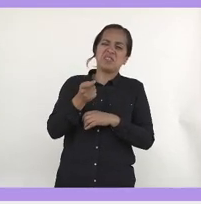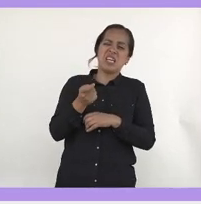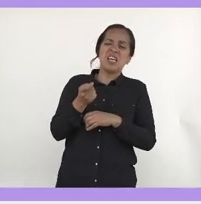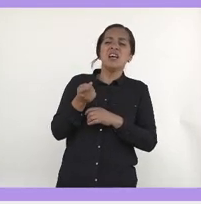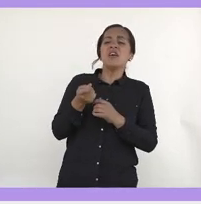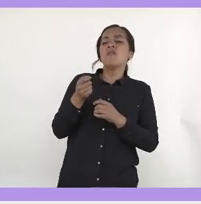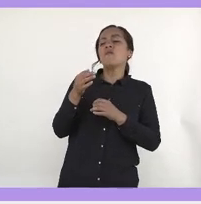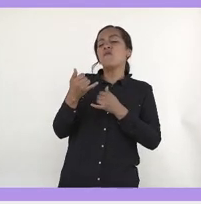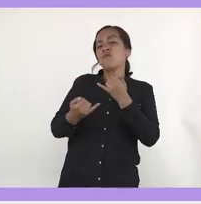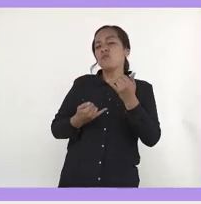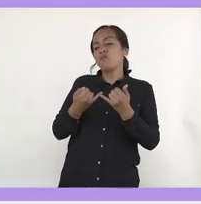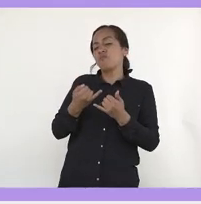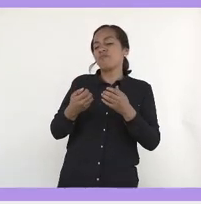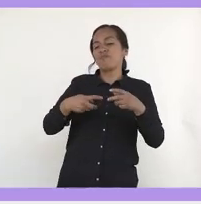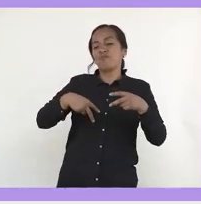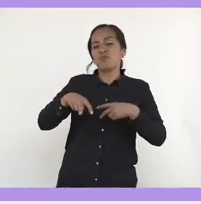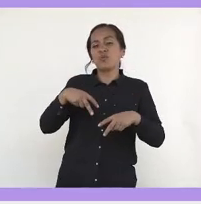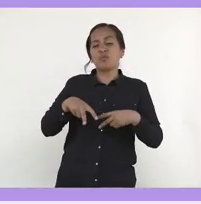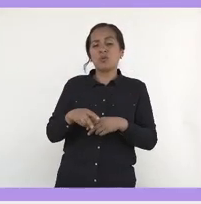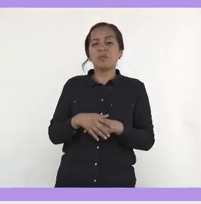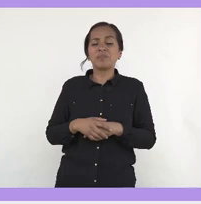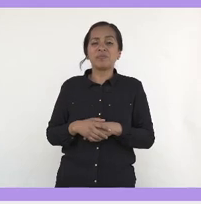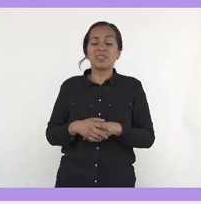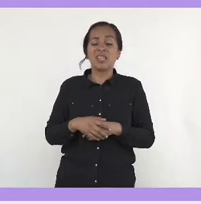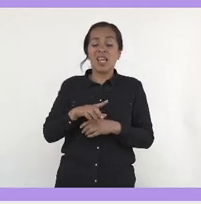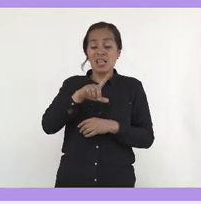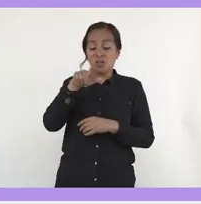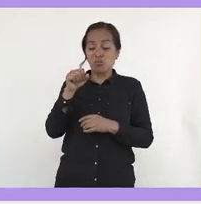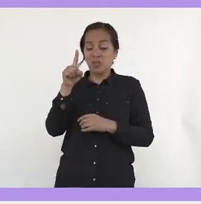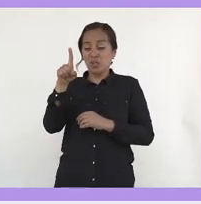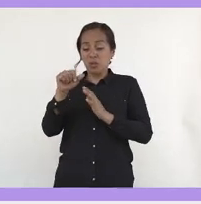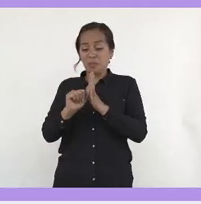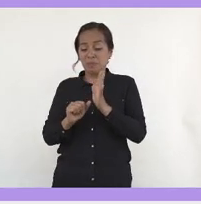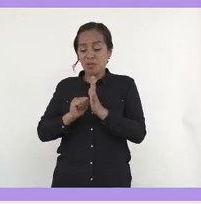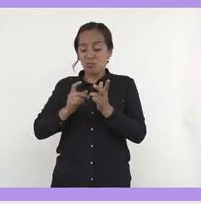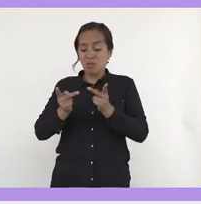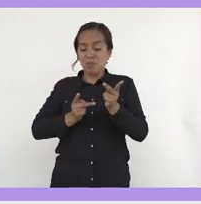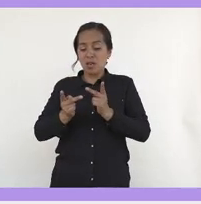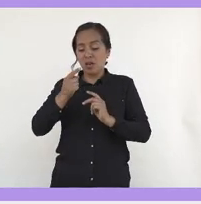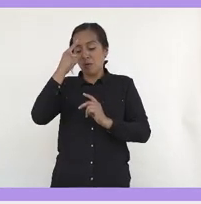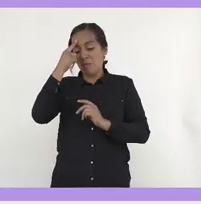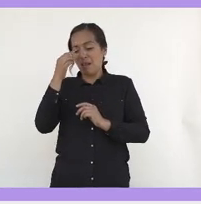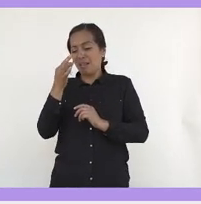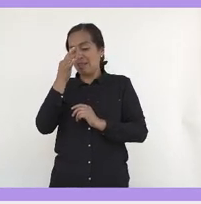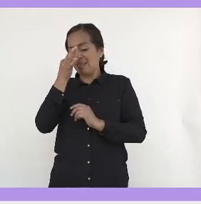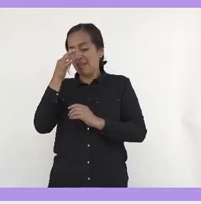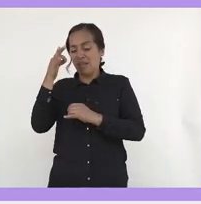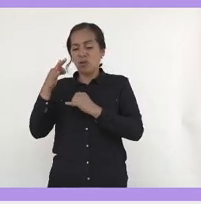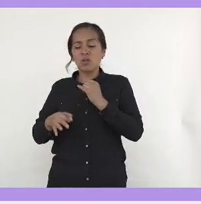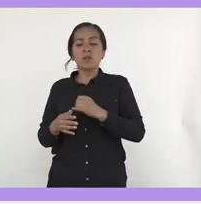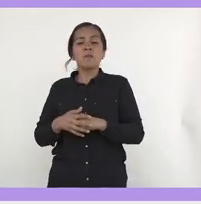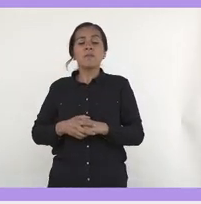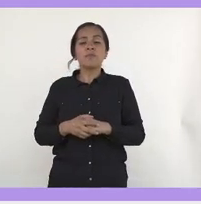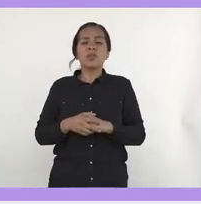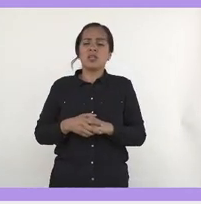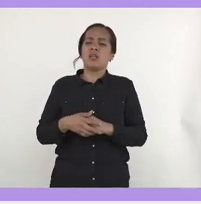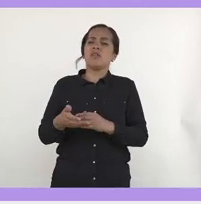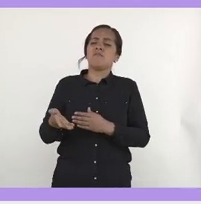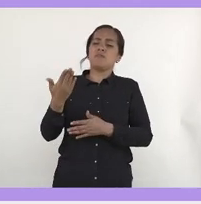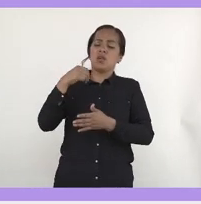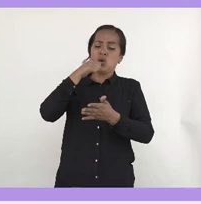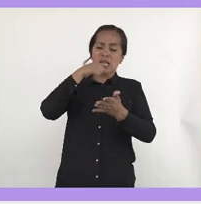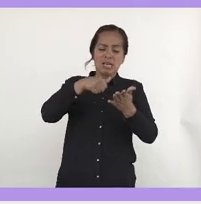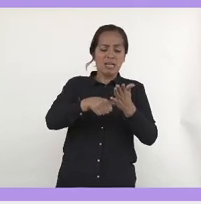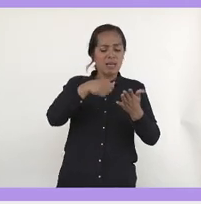selección etcétera pues al mes preparándonos para las semifinales llega una carta de convocatoria donde